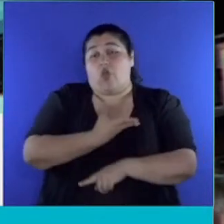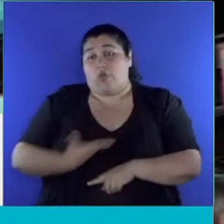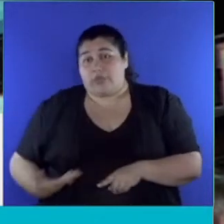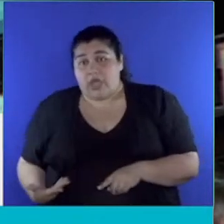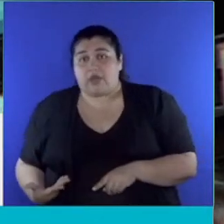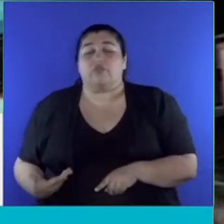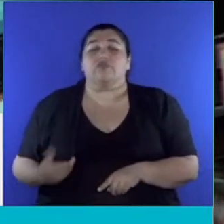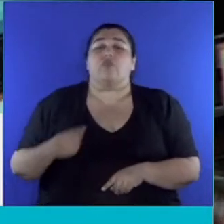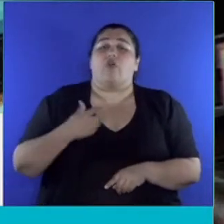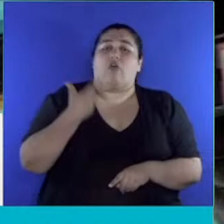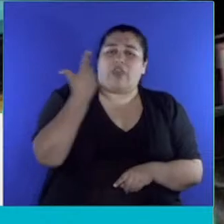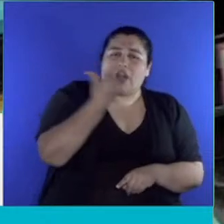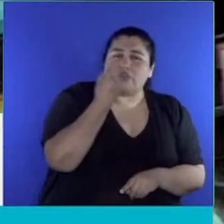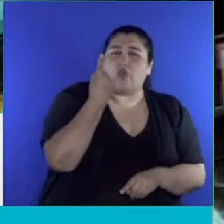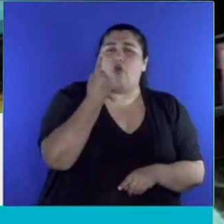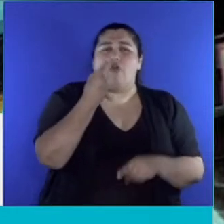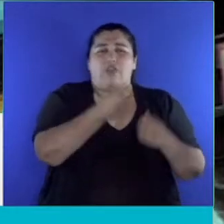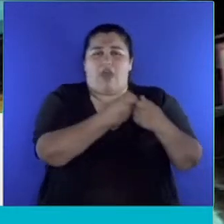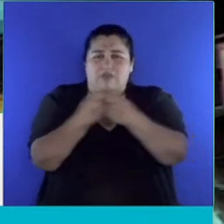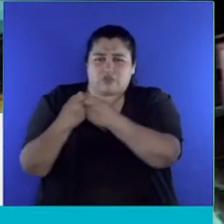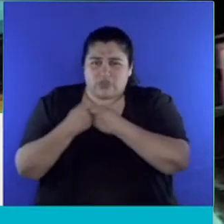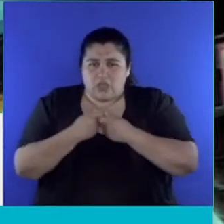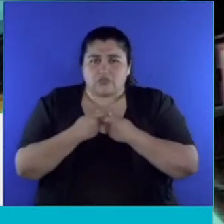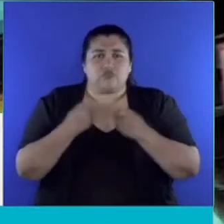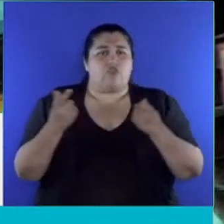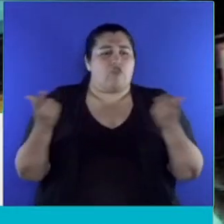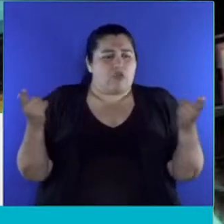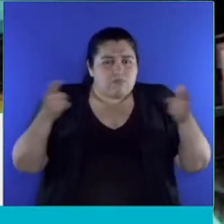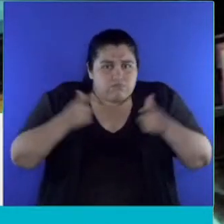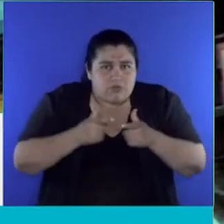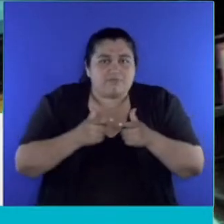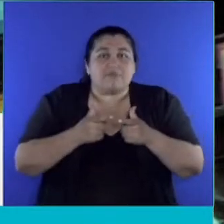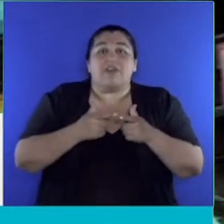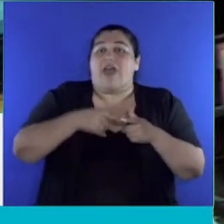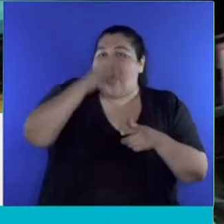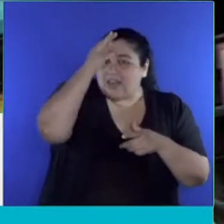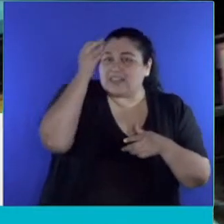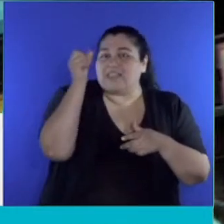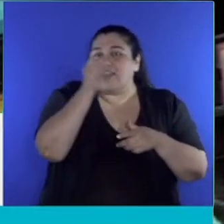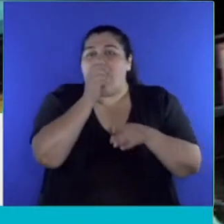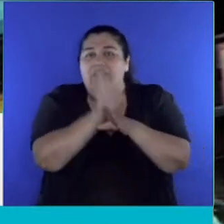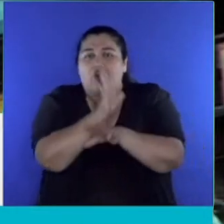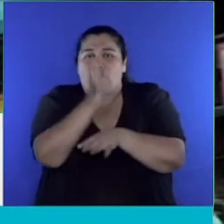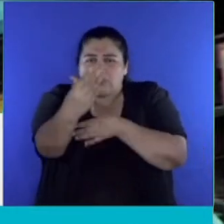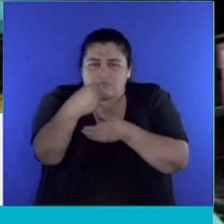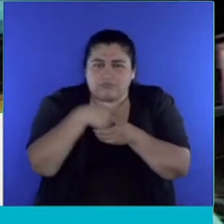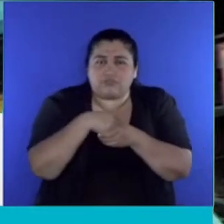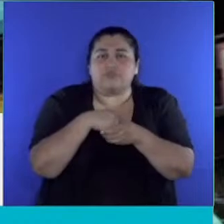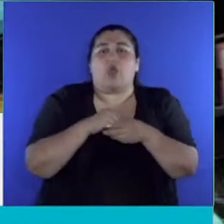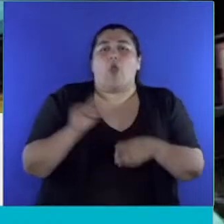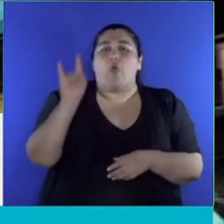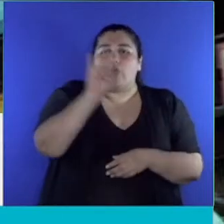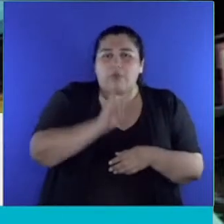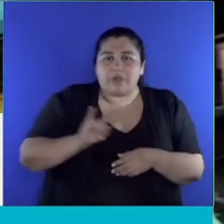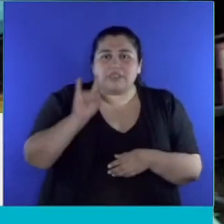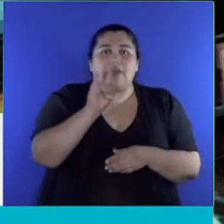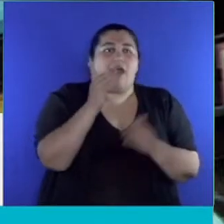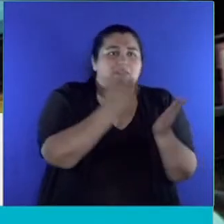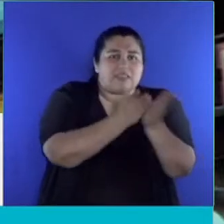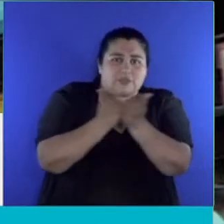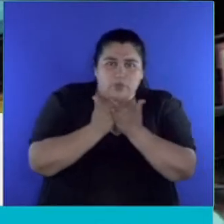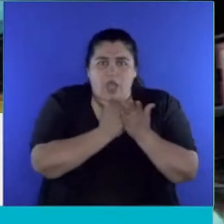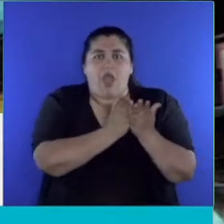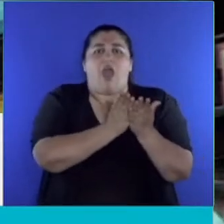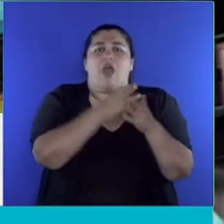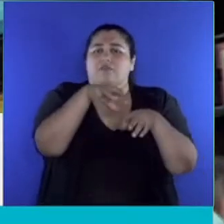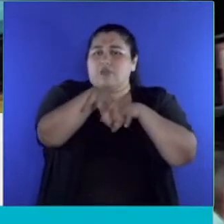Ejecutivo, directores, asociaciones, artistas, actores, actrices, universidades,